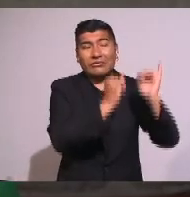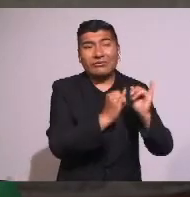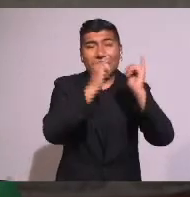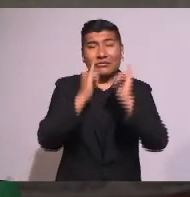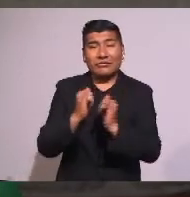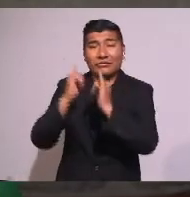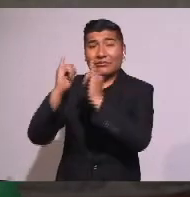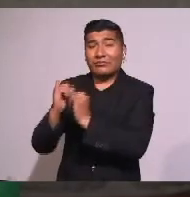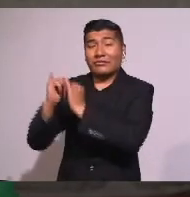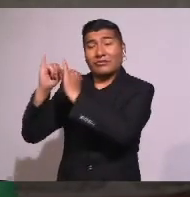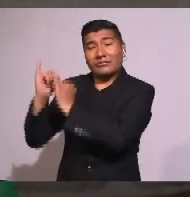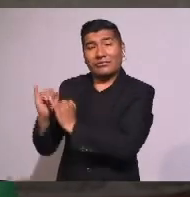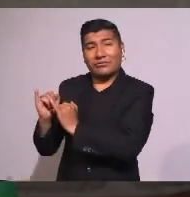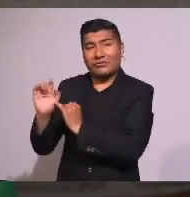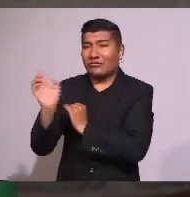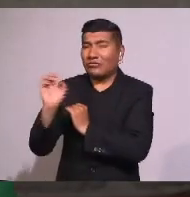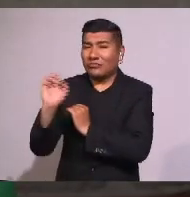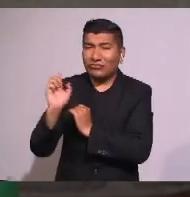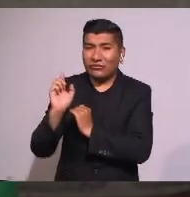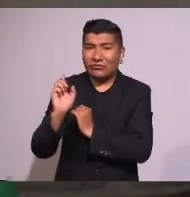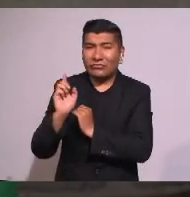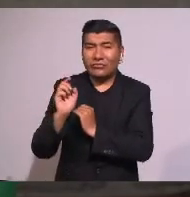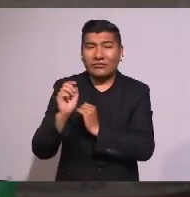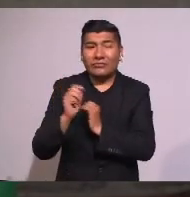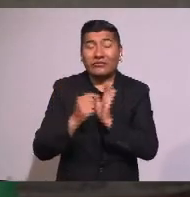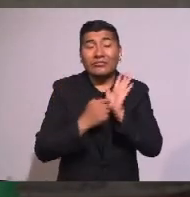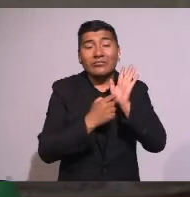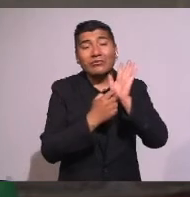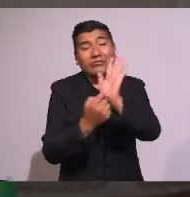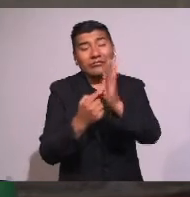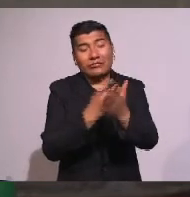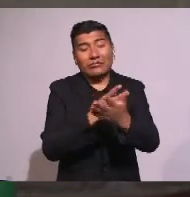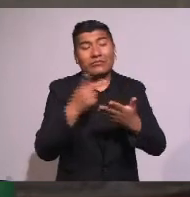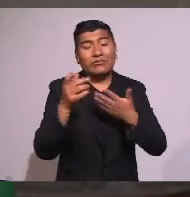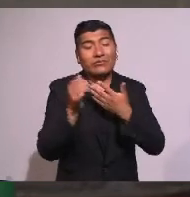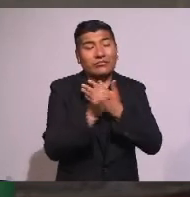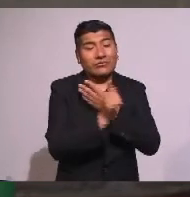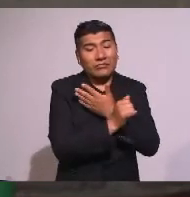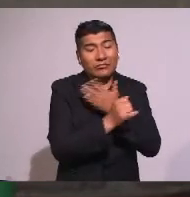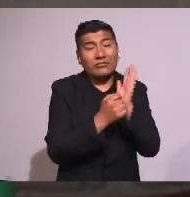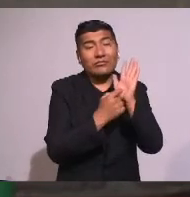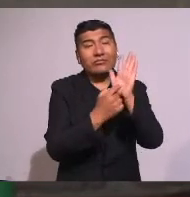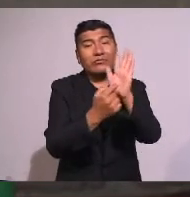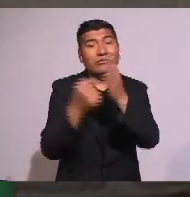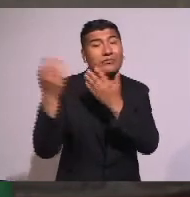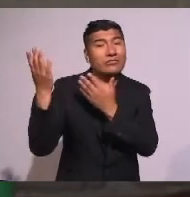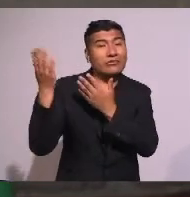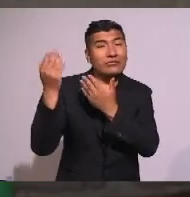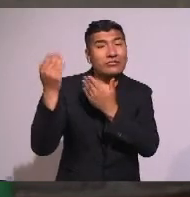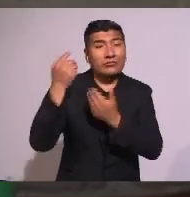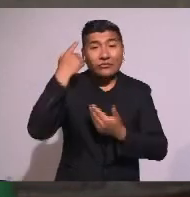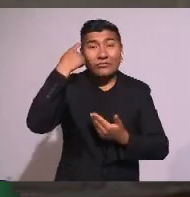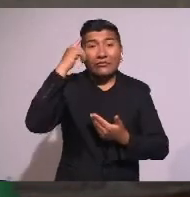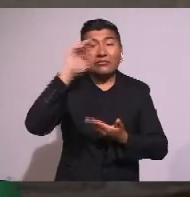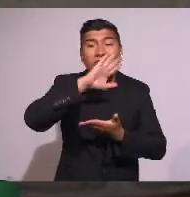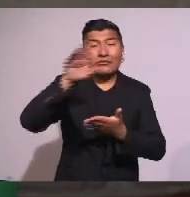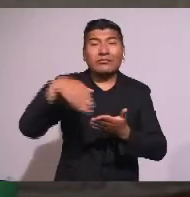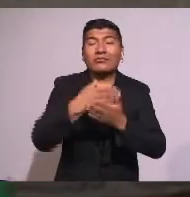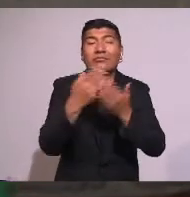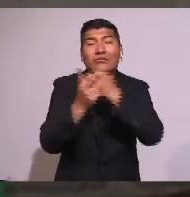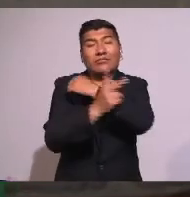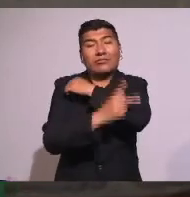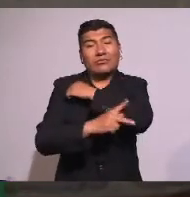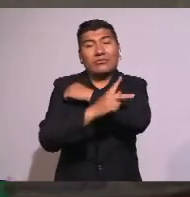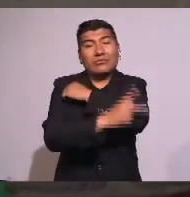individualmente, se presenten con un proyecto, presentando esperanza para todo el país, donde